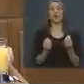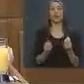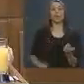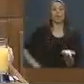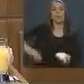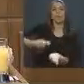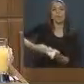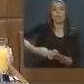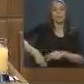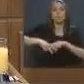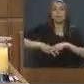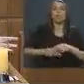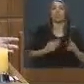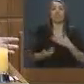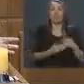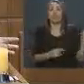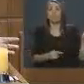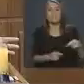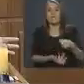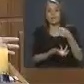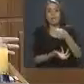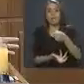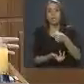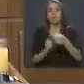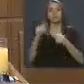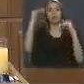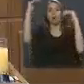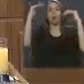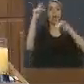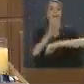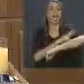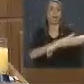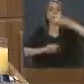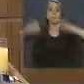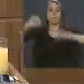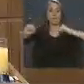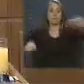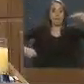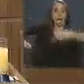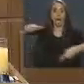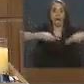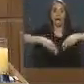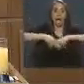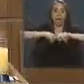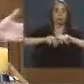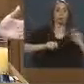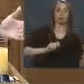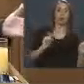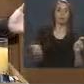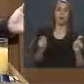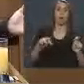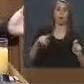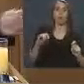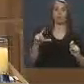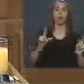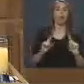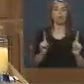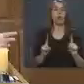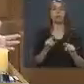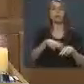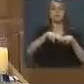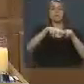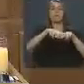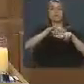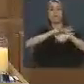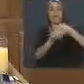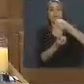que, por cierto, no va a ser el aporte de los empleadores a los a las mutuales, porque ese fondo ya va a desaparecer, ya